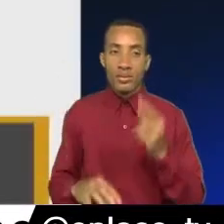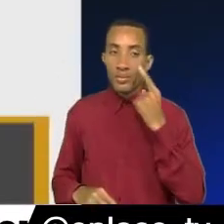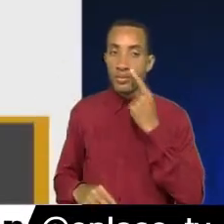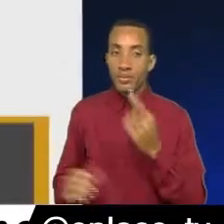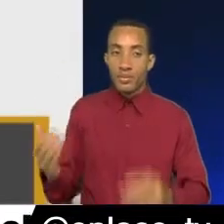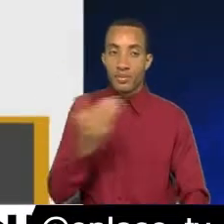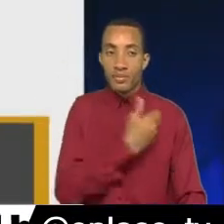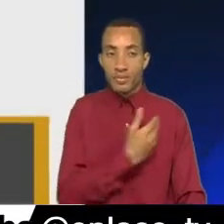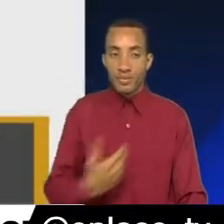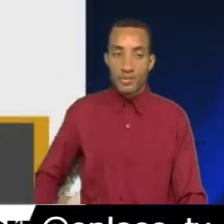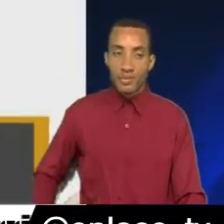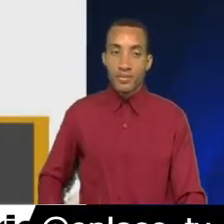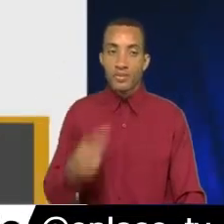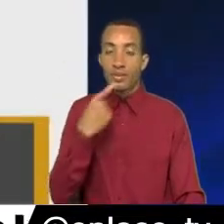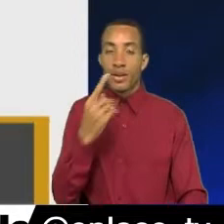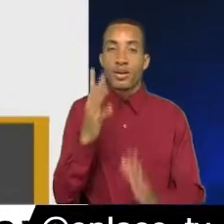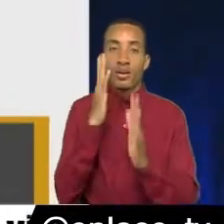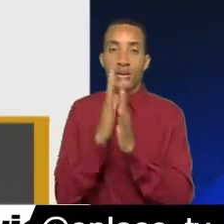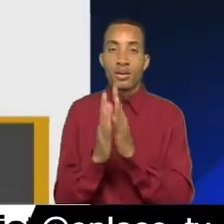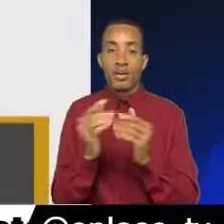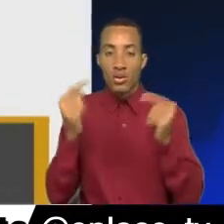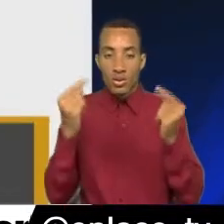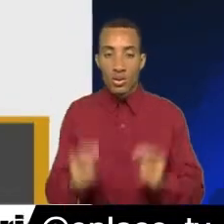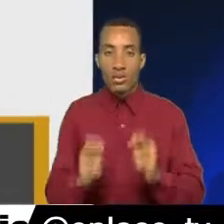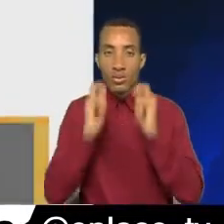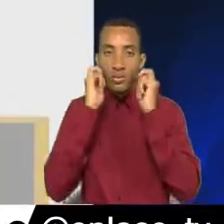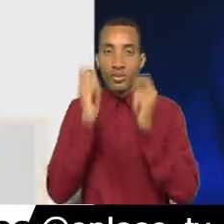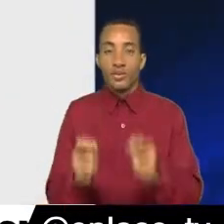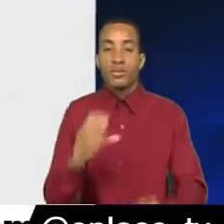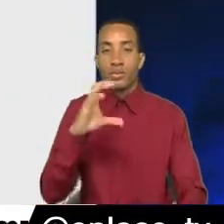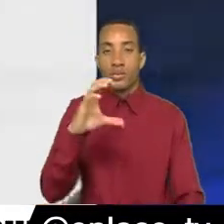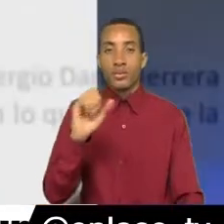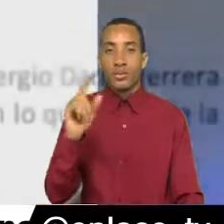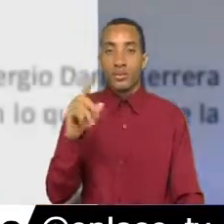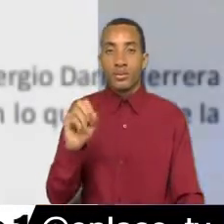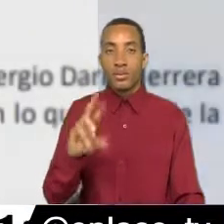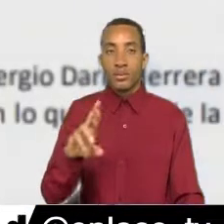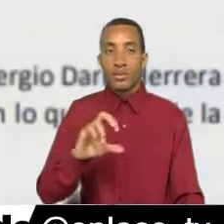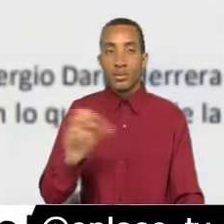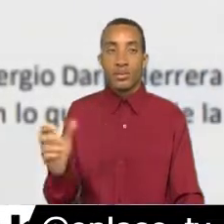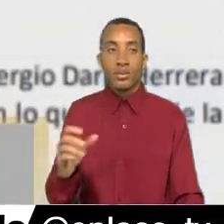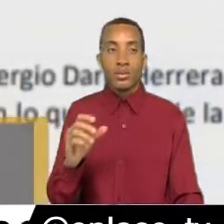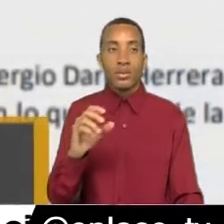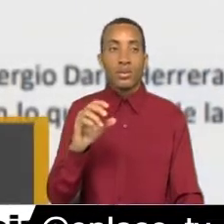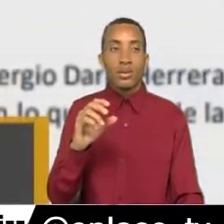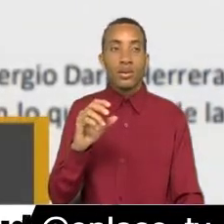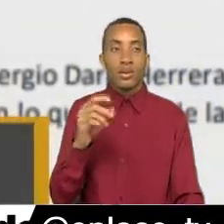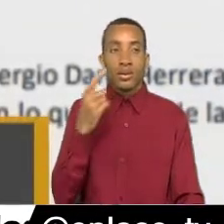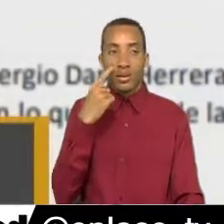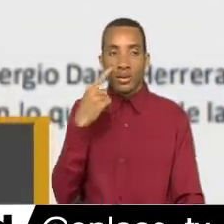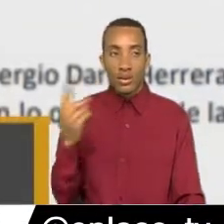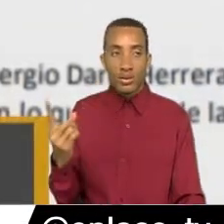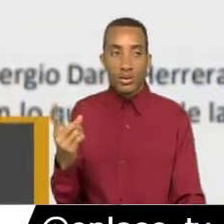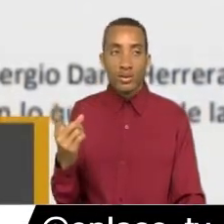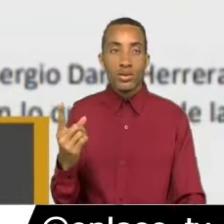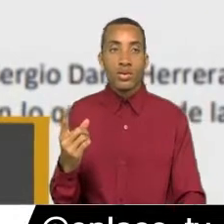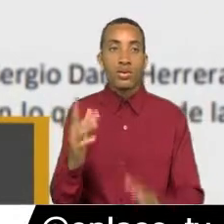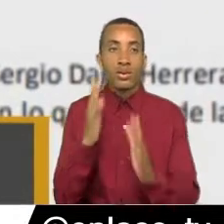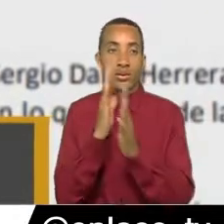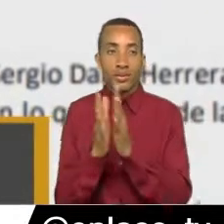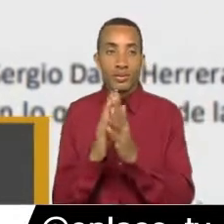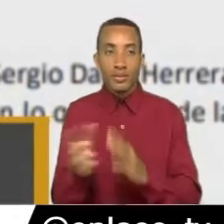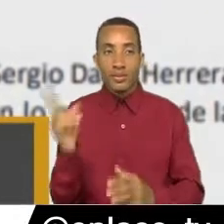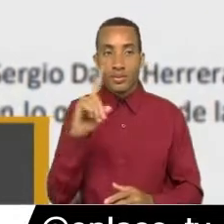Alianza Petrolera informó que a partir de hoy César Fernando Torres y Sergio Darío Herrera tomarán las riendas del equipo aurinegro en lo que resta de la Liga Águila